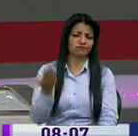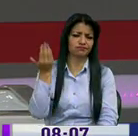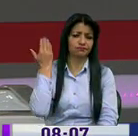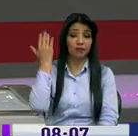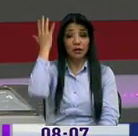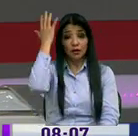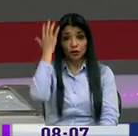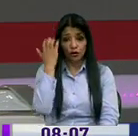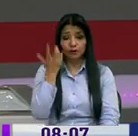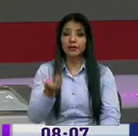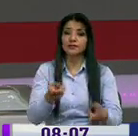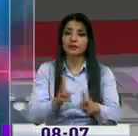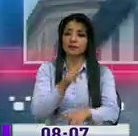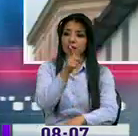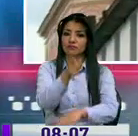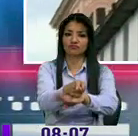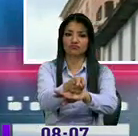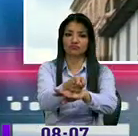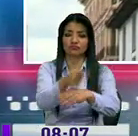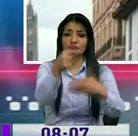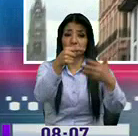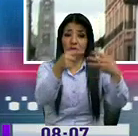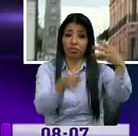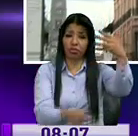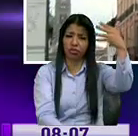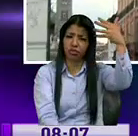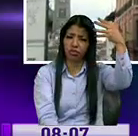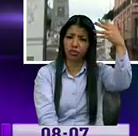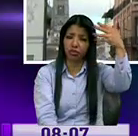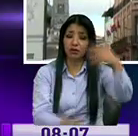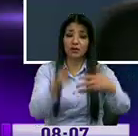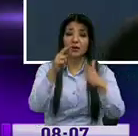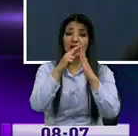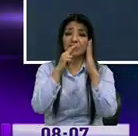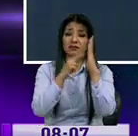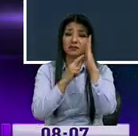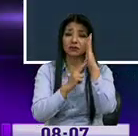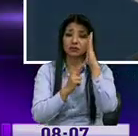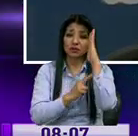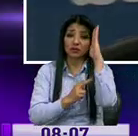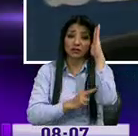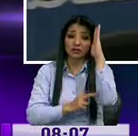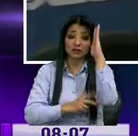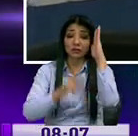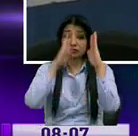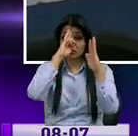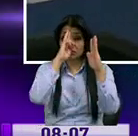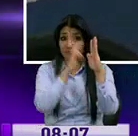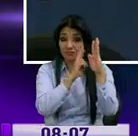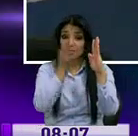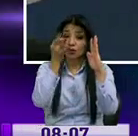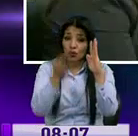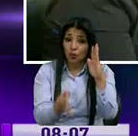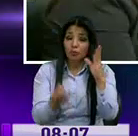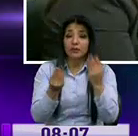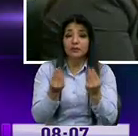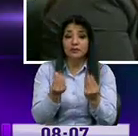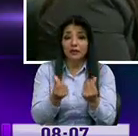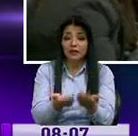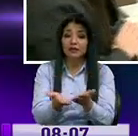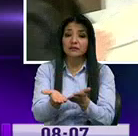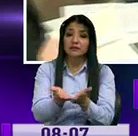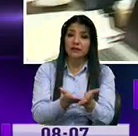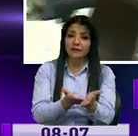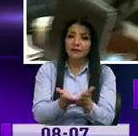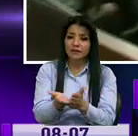puso, eso era un pliego, ¿se acuerdan? Lleno de los puntos que tenían que establecer, pasar para que les